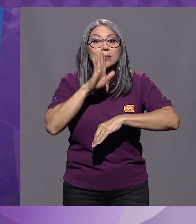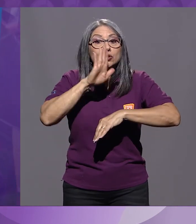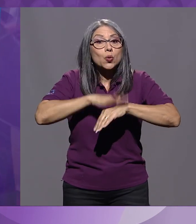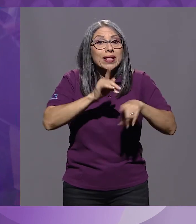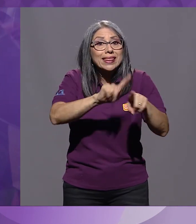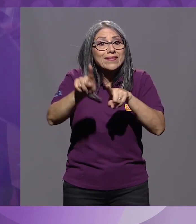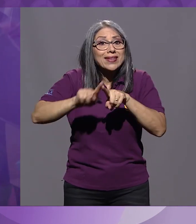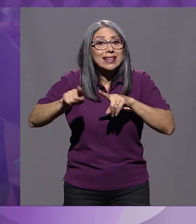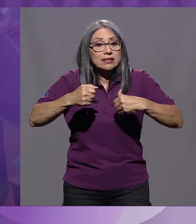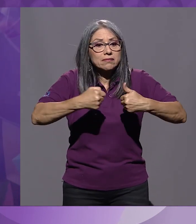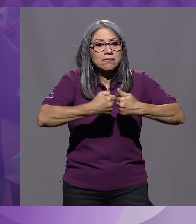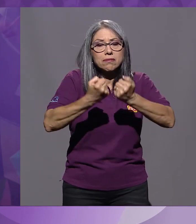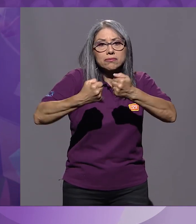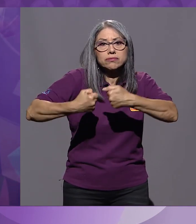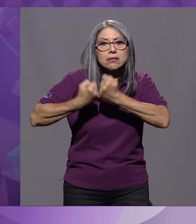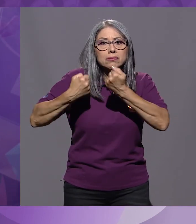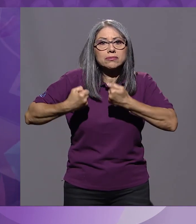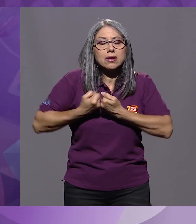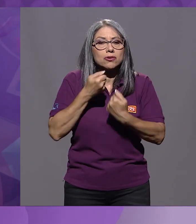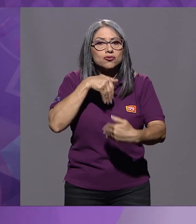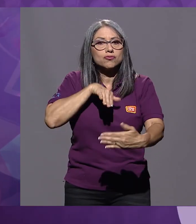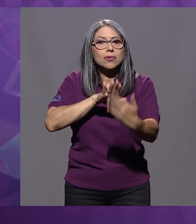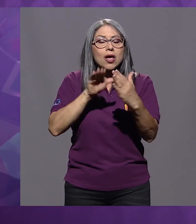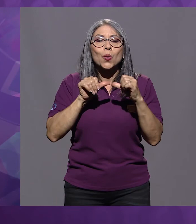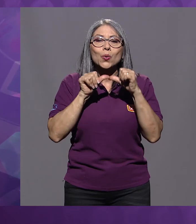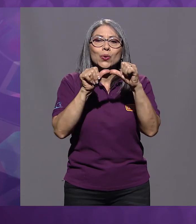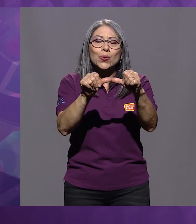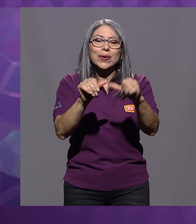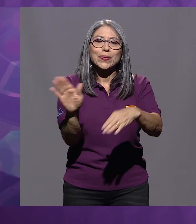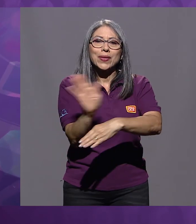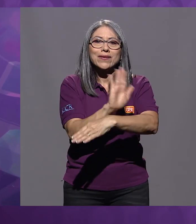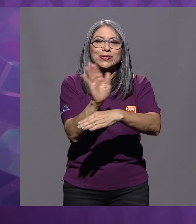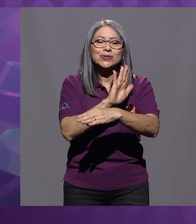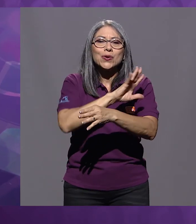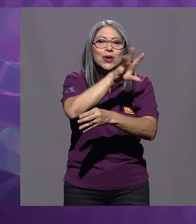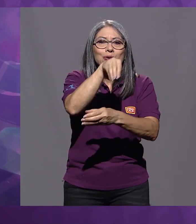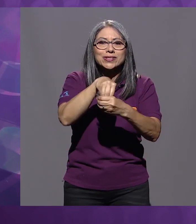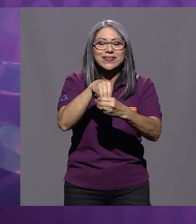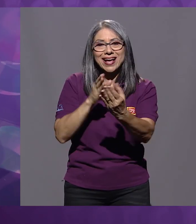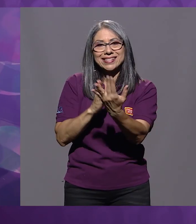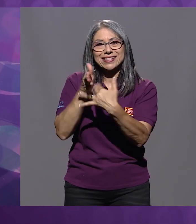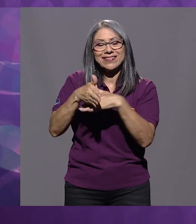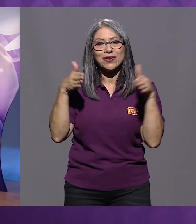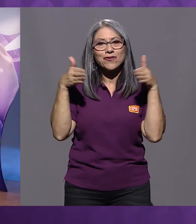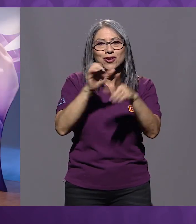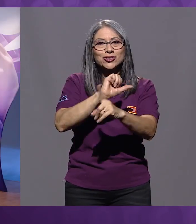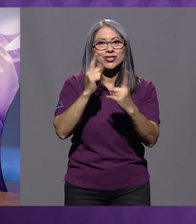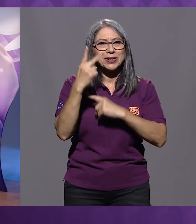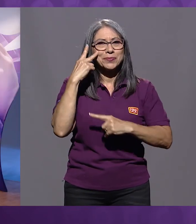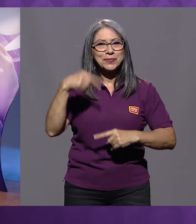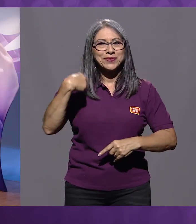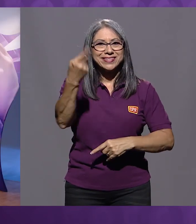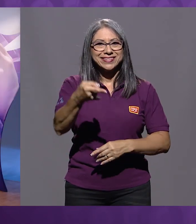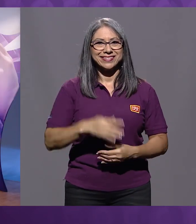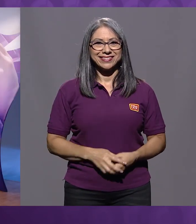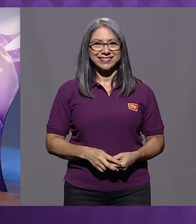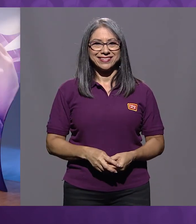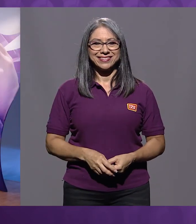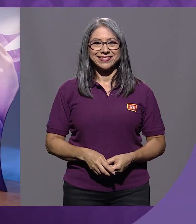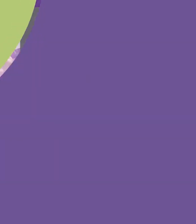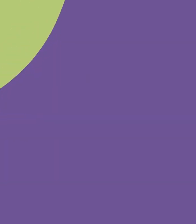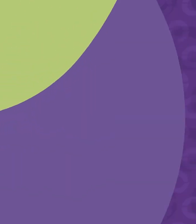nos enfrentamos para seguir haciendo televisión inclusiva, accesible y con enfoque social. Hasta la próxima edición.